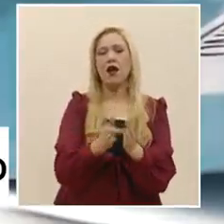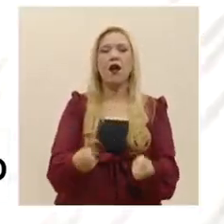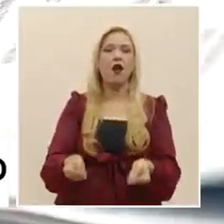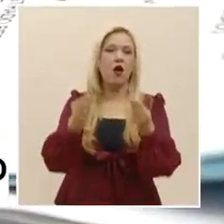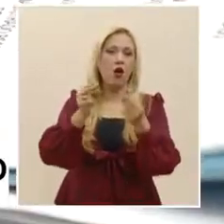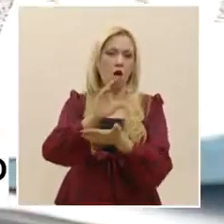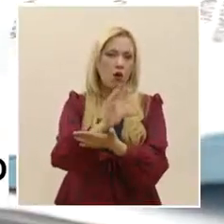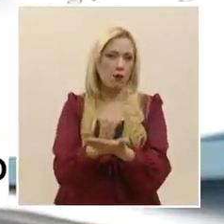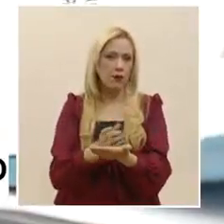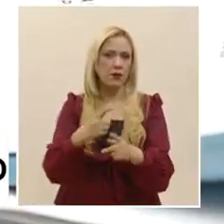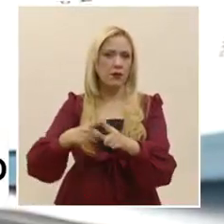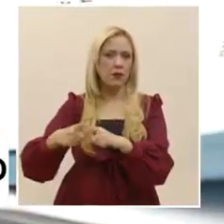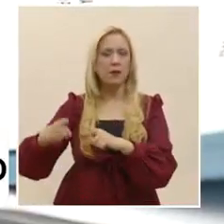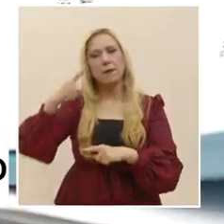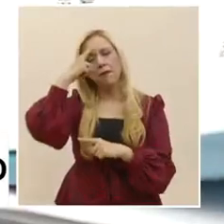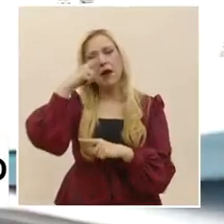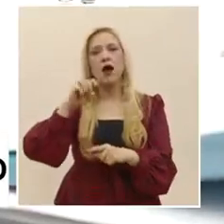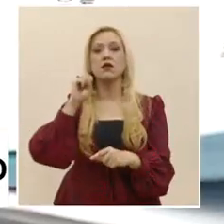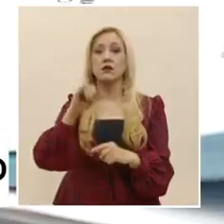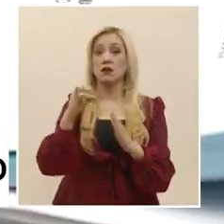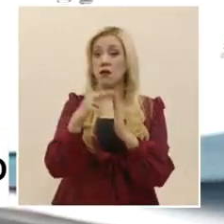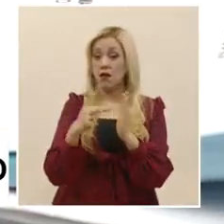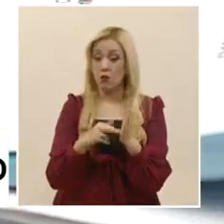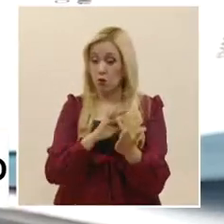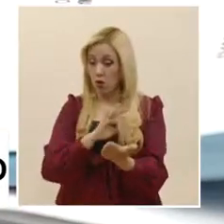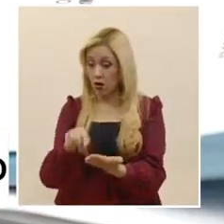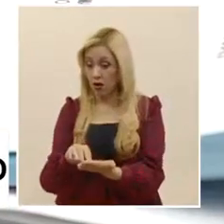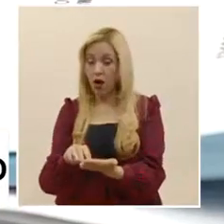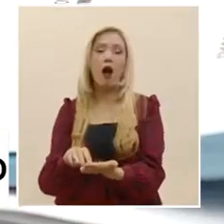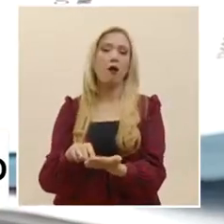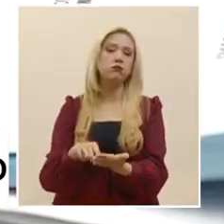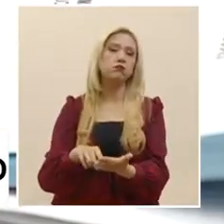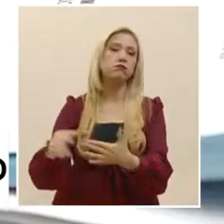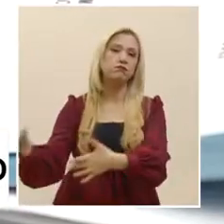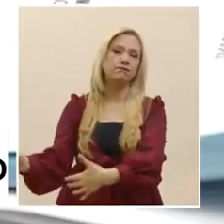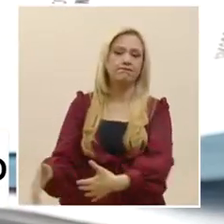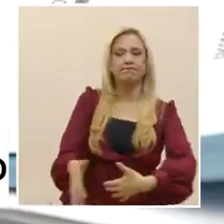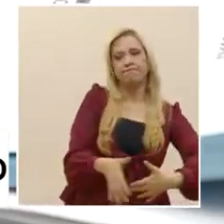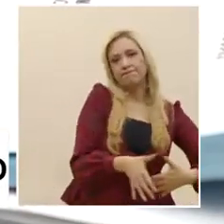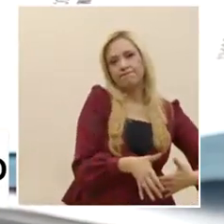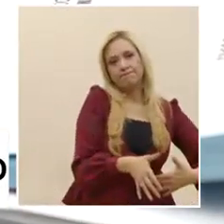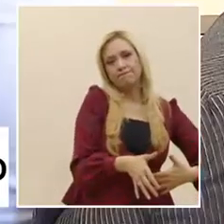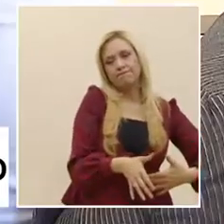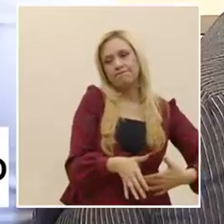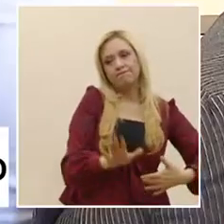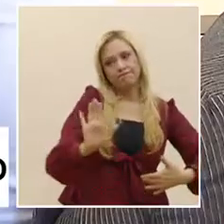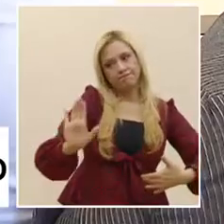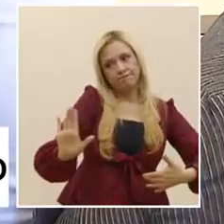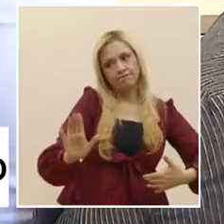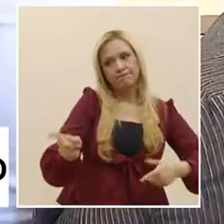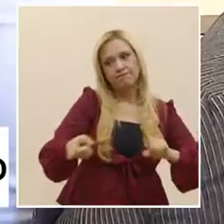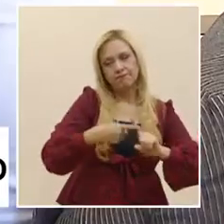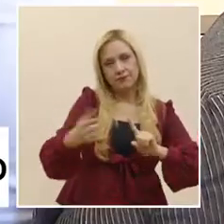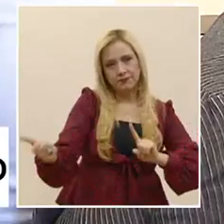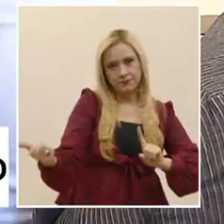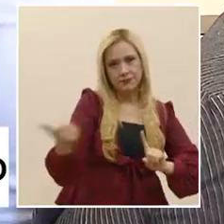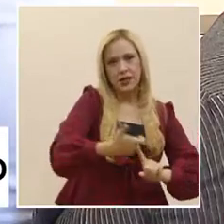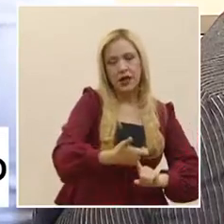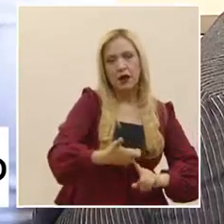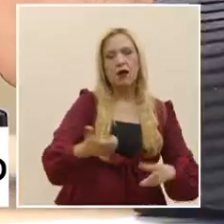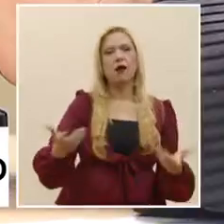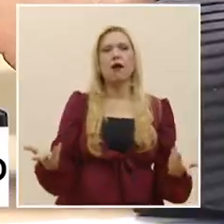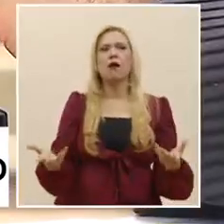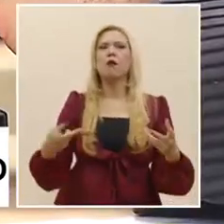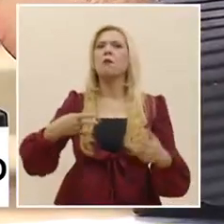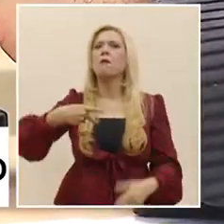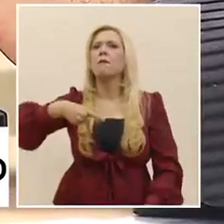los requisitos para su otorgamiento, medida que está regulada para este tipo de juicios sin que exista disposición que